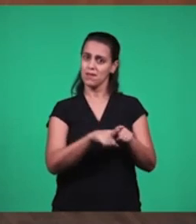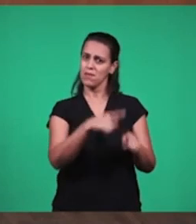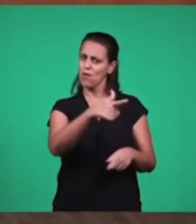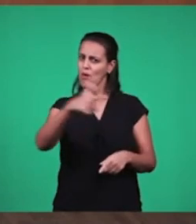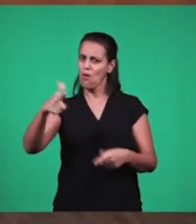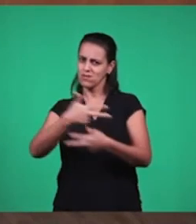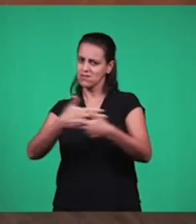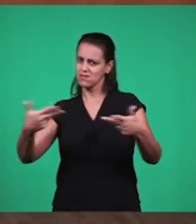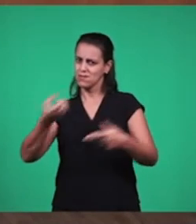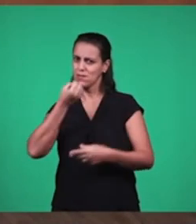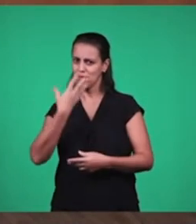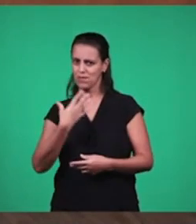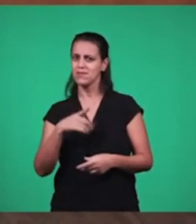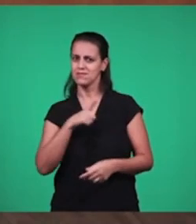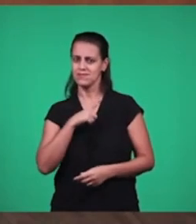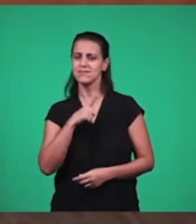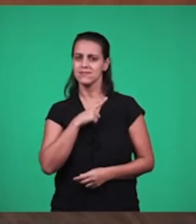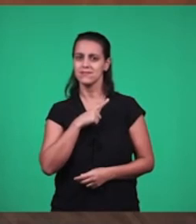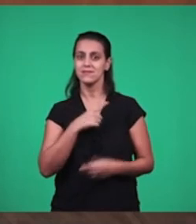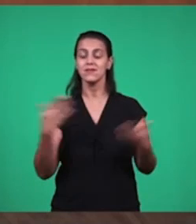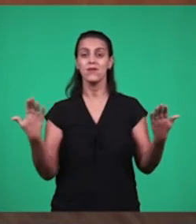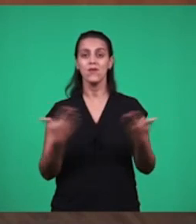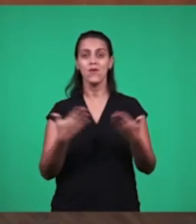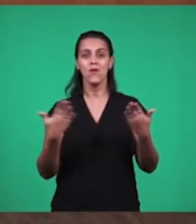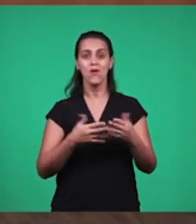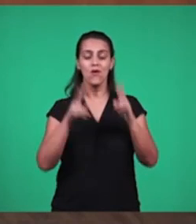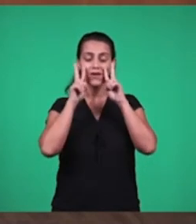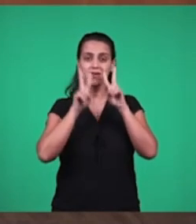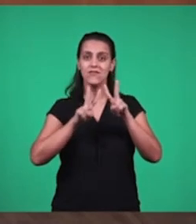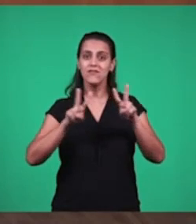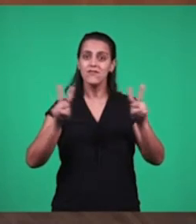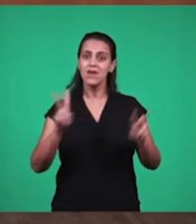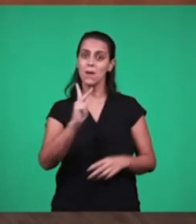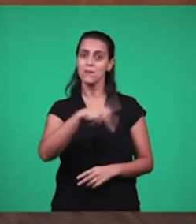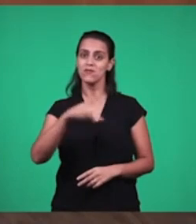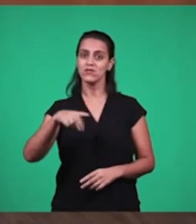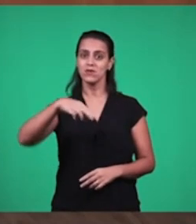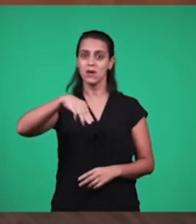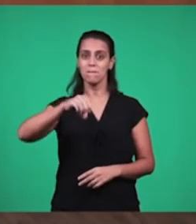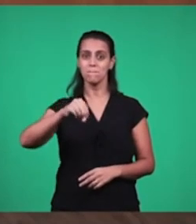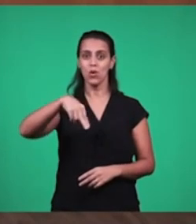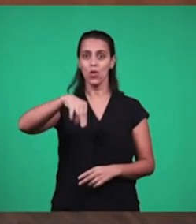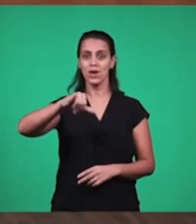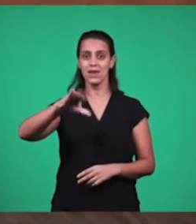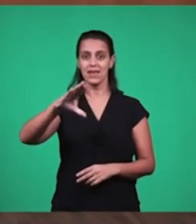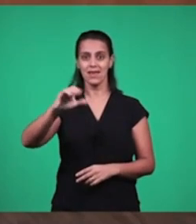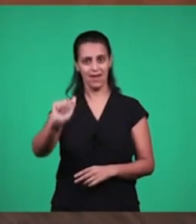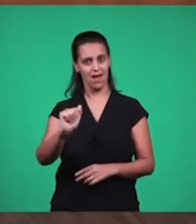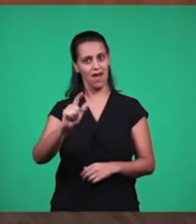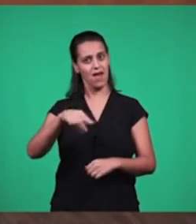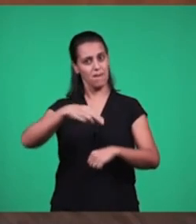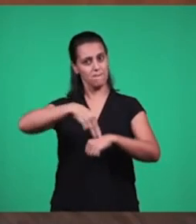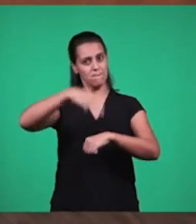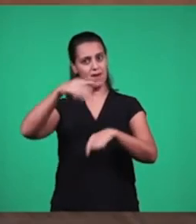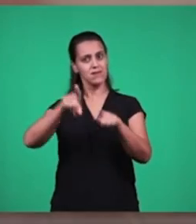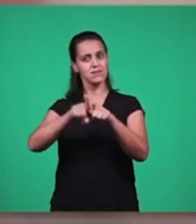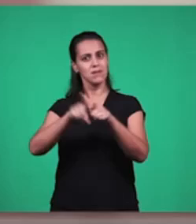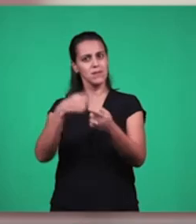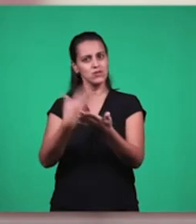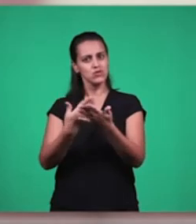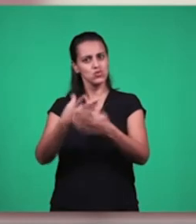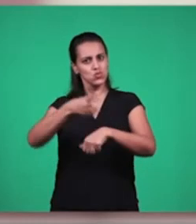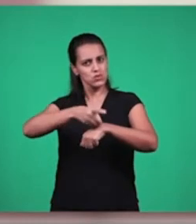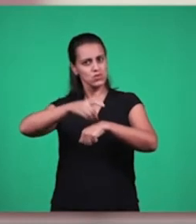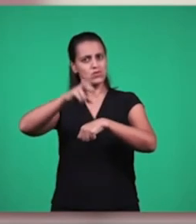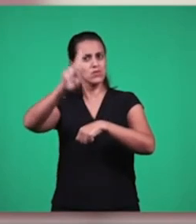de muchos otros beneficios. Hoy nosotros vamos a estar con la presentación de la doctora Mercy, que es maestra